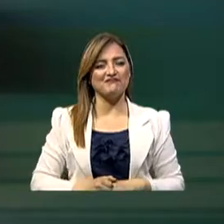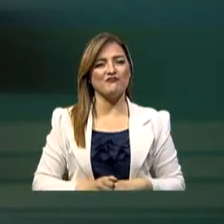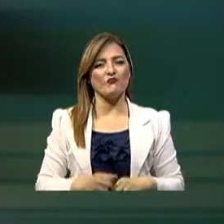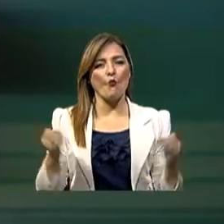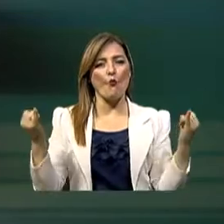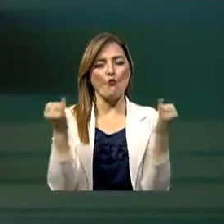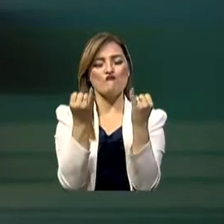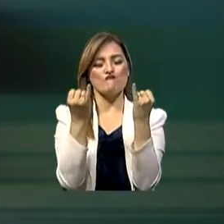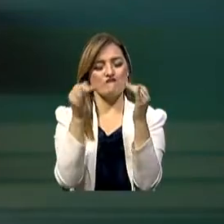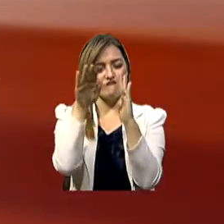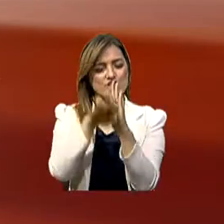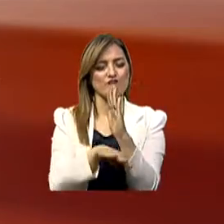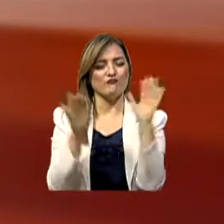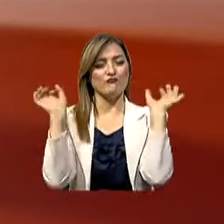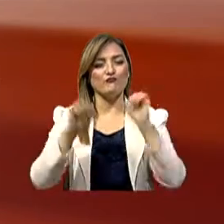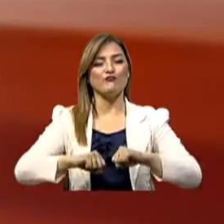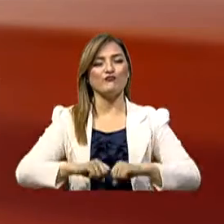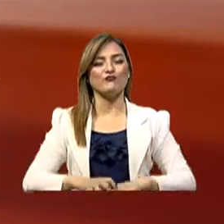de peso